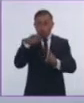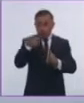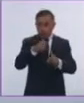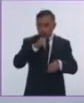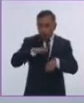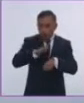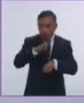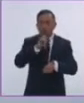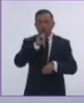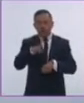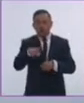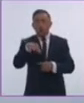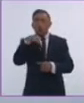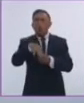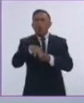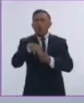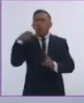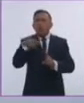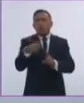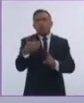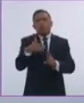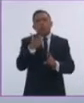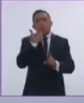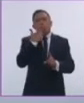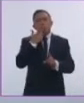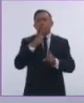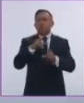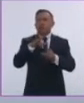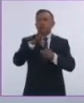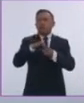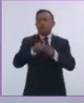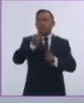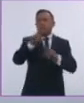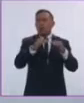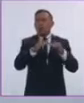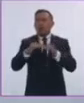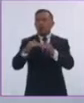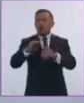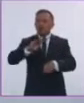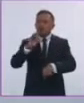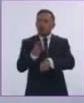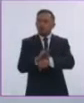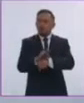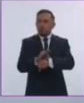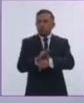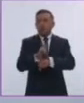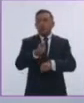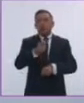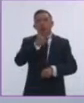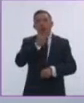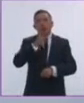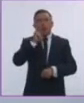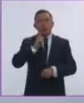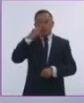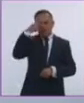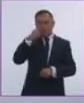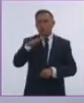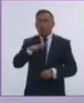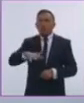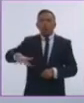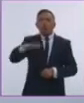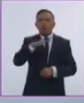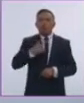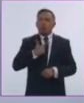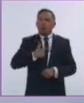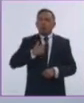como la mejor manera de defender a la democracia como el régimen que hemos construido las mexicanas y los mexicanos para nuestra